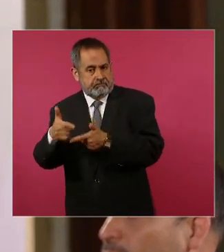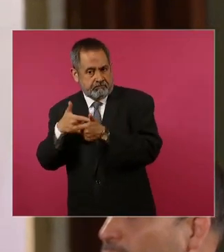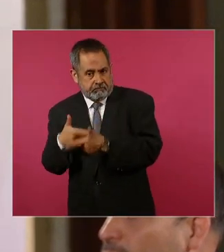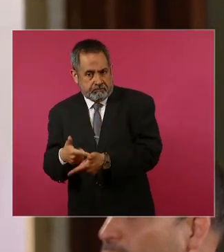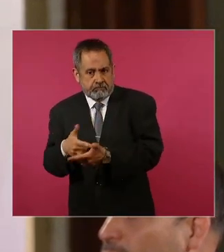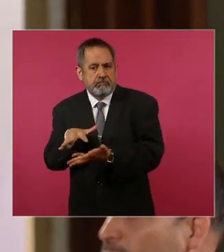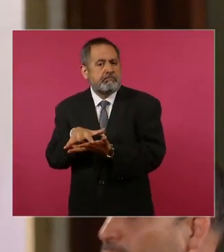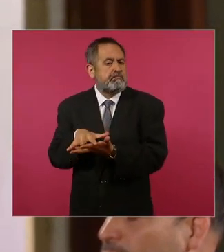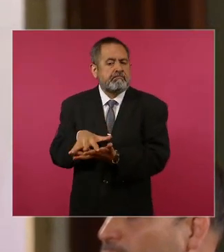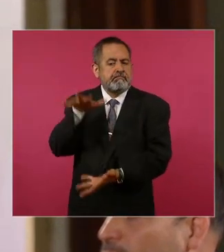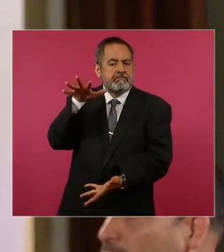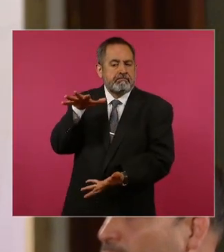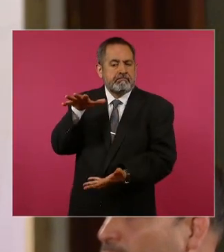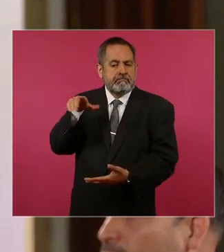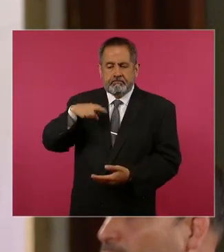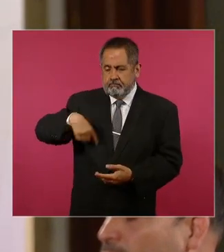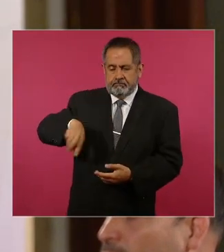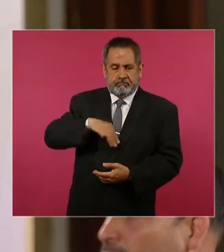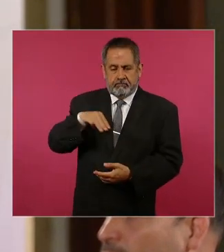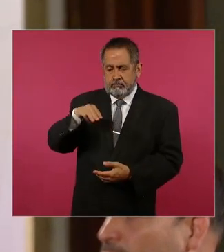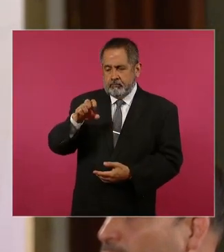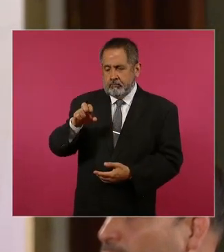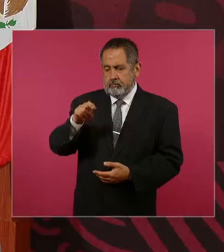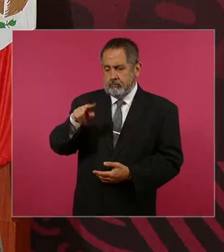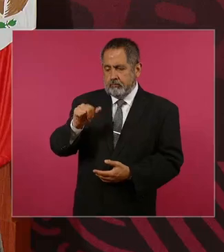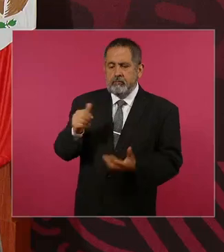mayoría calificada.